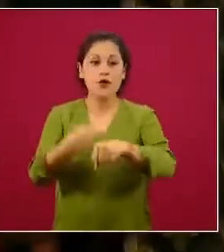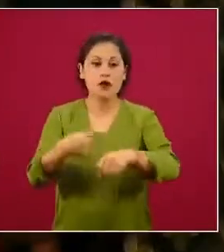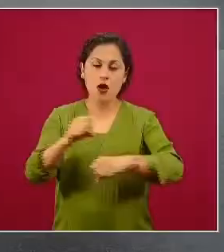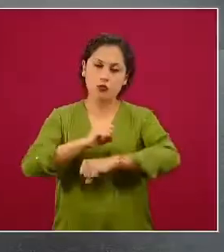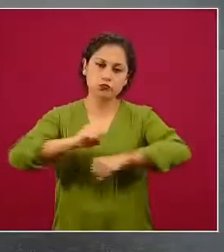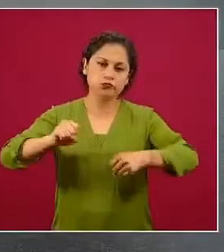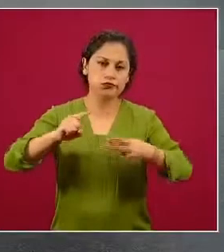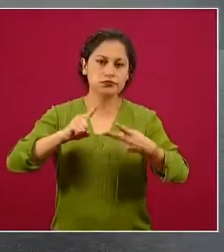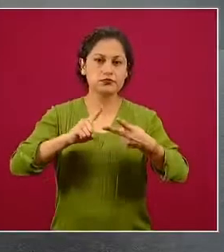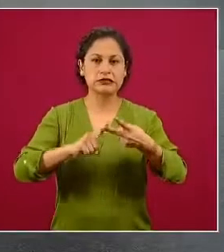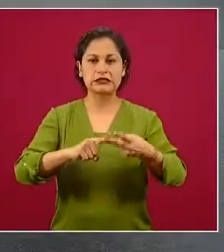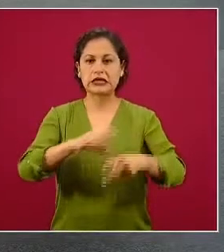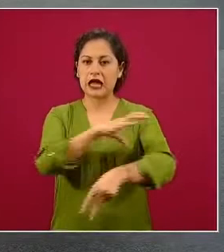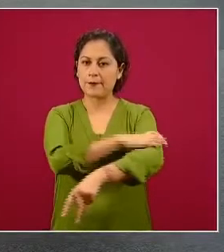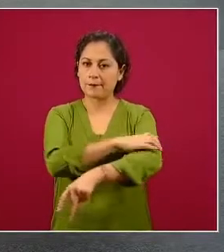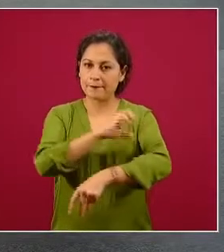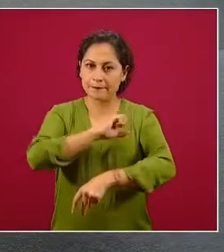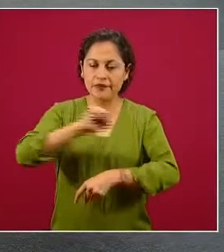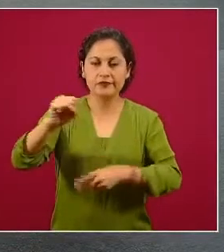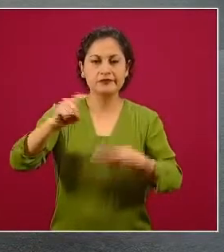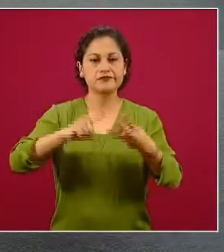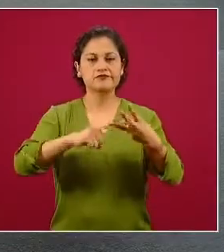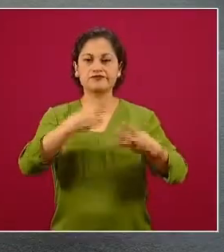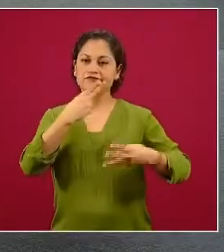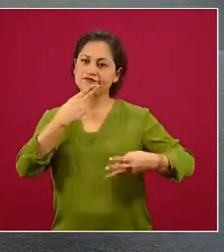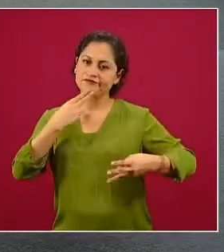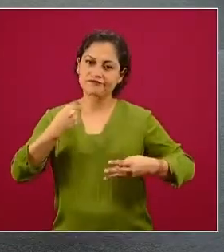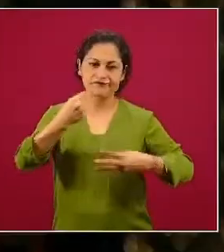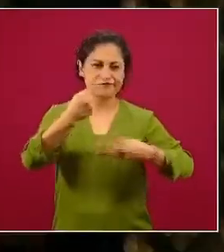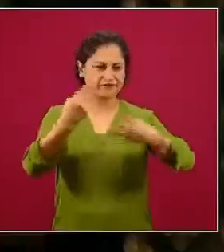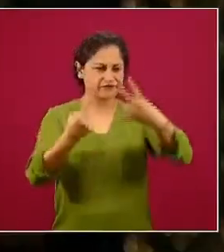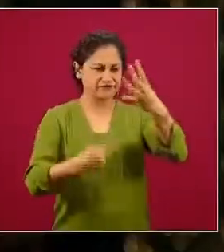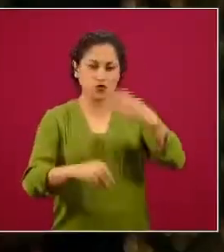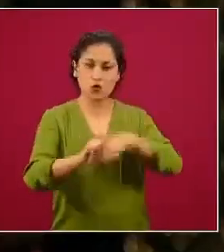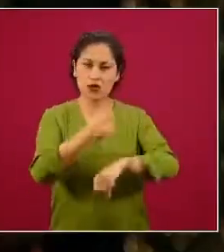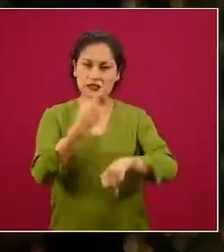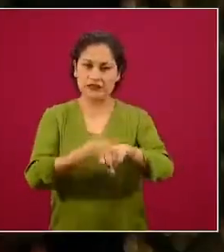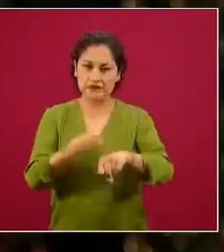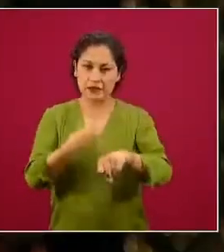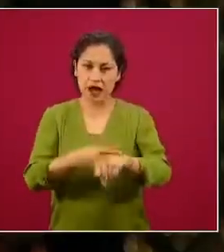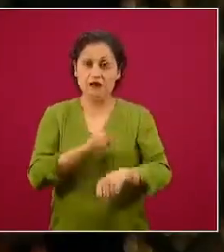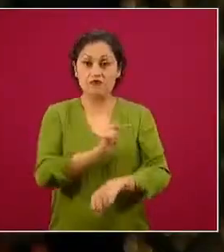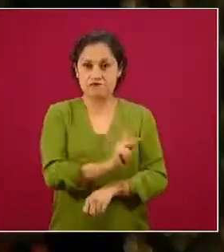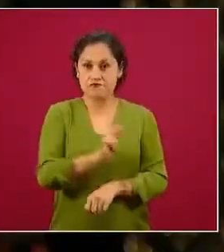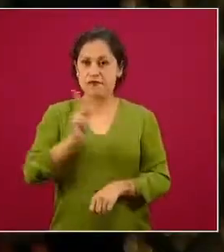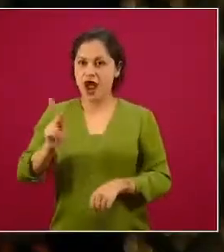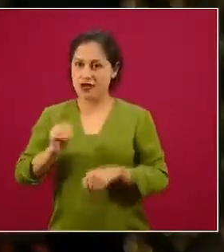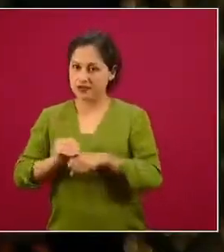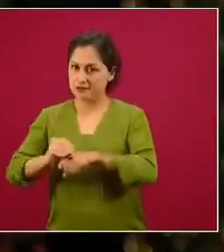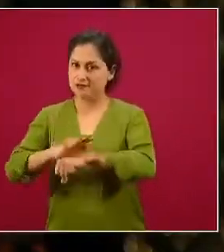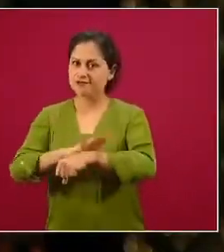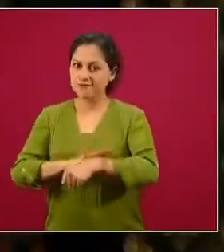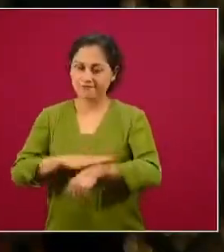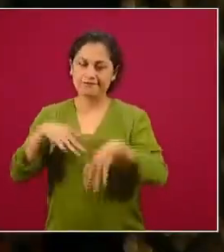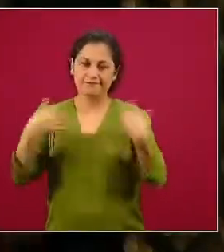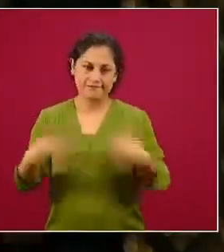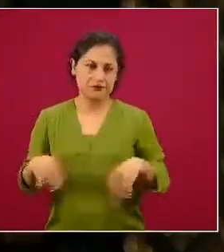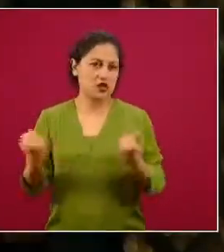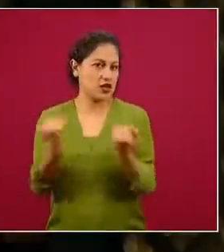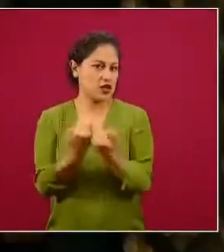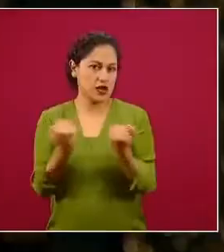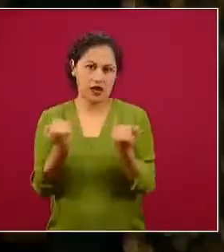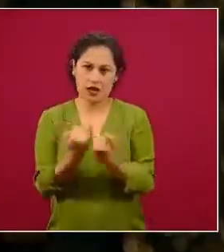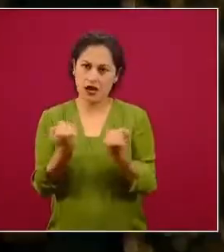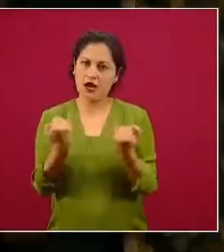diabetes, entre otras, bueno, enfermedades crónico-degenerativas que están muy presentes y que, bueno, que han tendido a exacerbar el efecto de